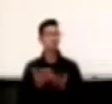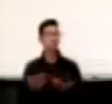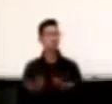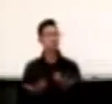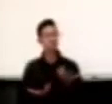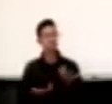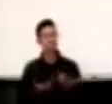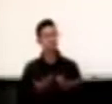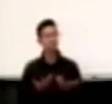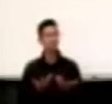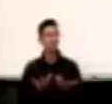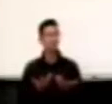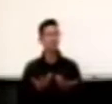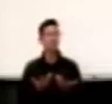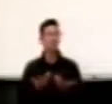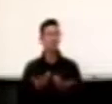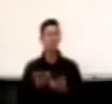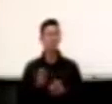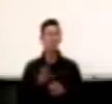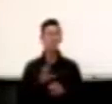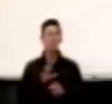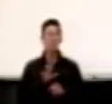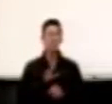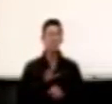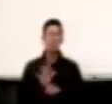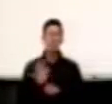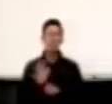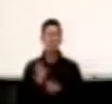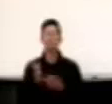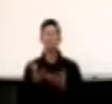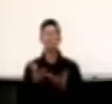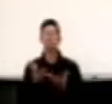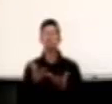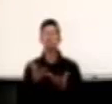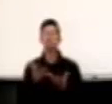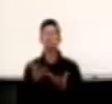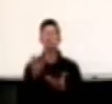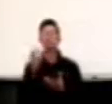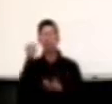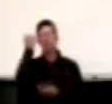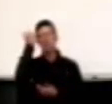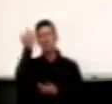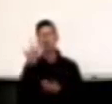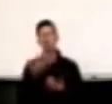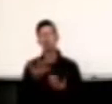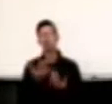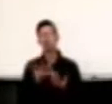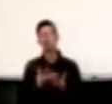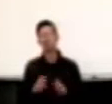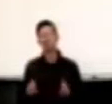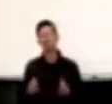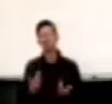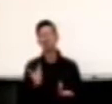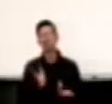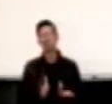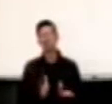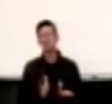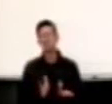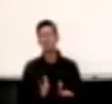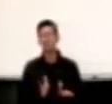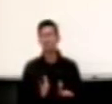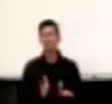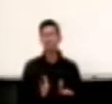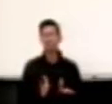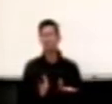ser la solución? Que es una cosa muy compleja, yo tampoco me atrevería a señalar algunos mecanismos